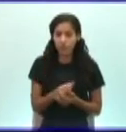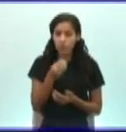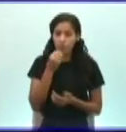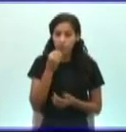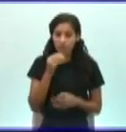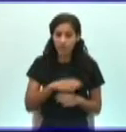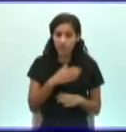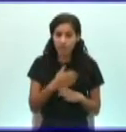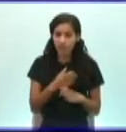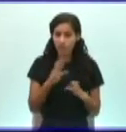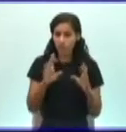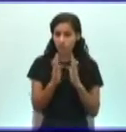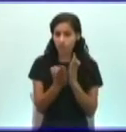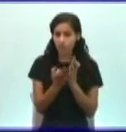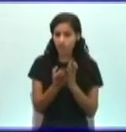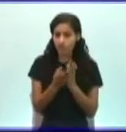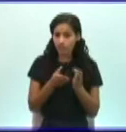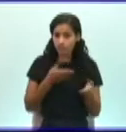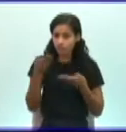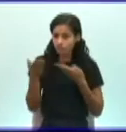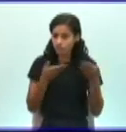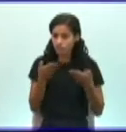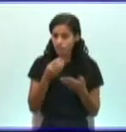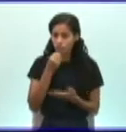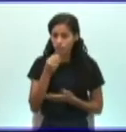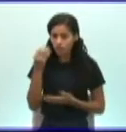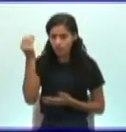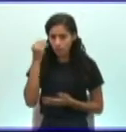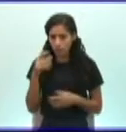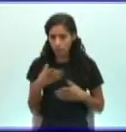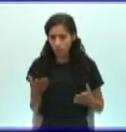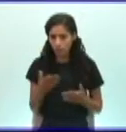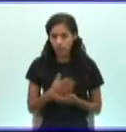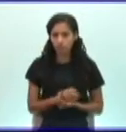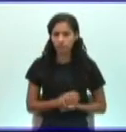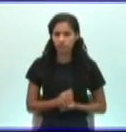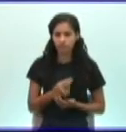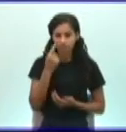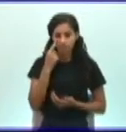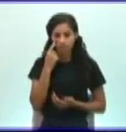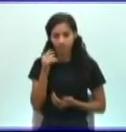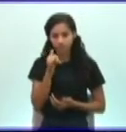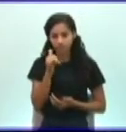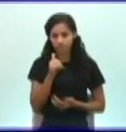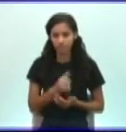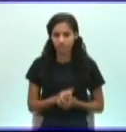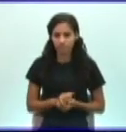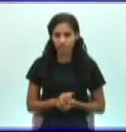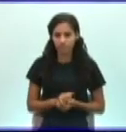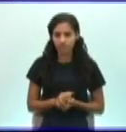comenten con sus familiares si pudieron descubrir algo. Ahí se los dejo, disfrútenlo.